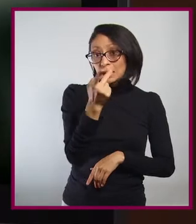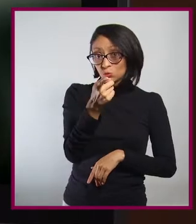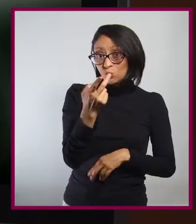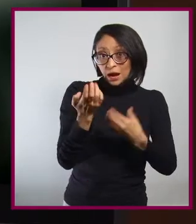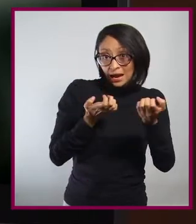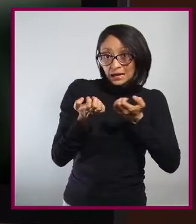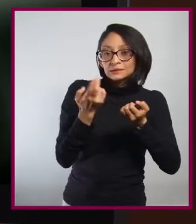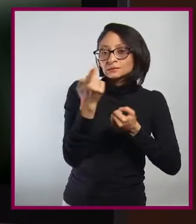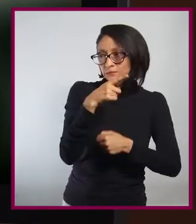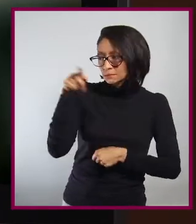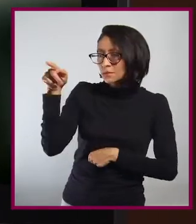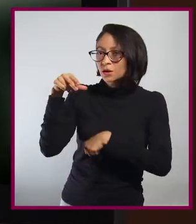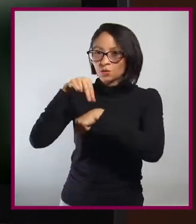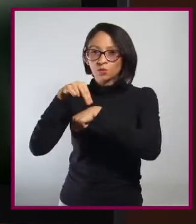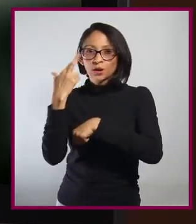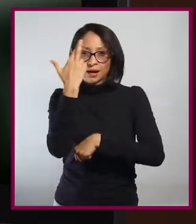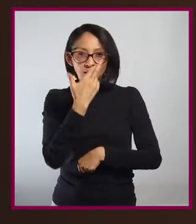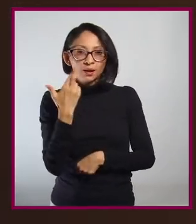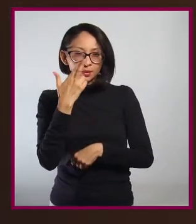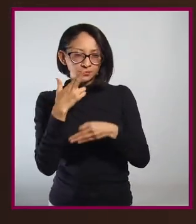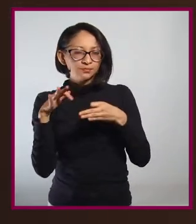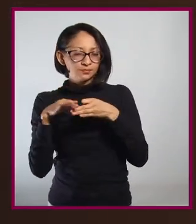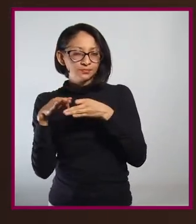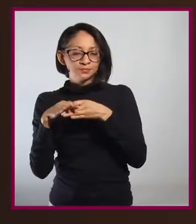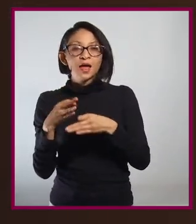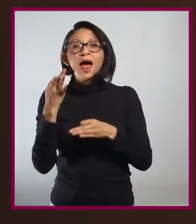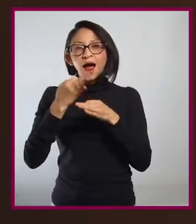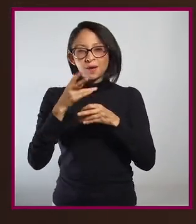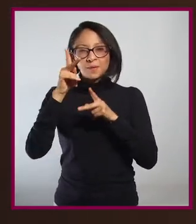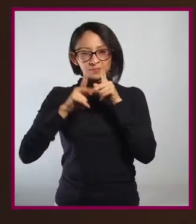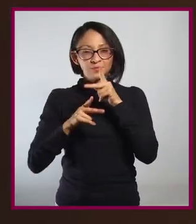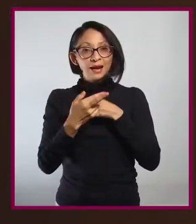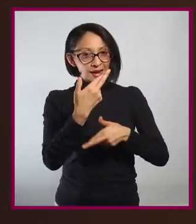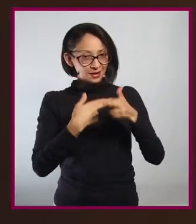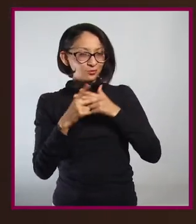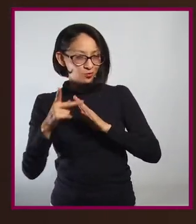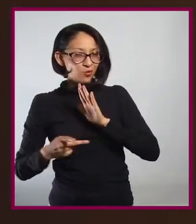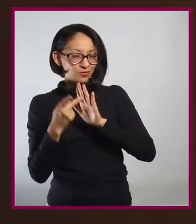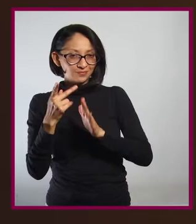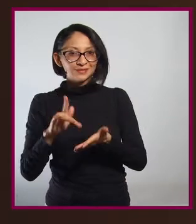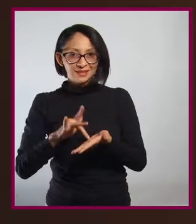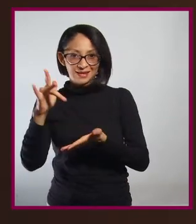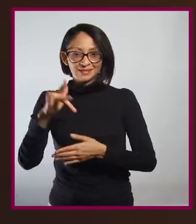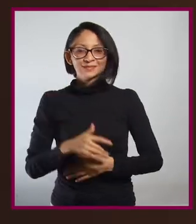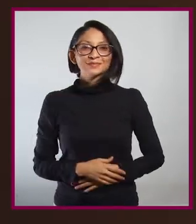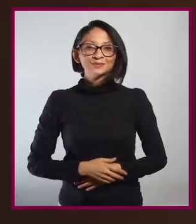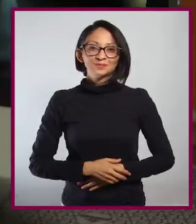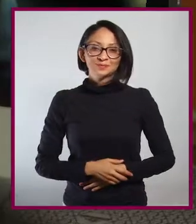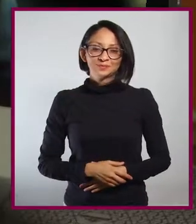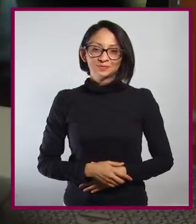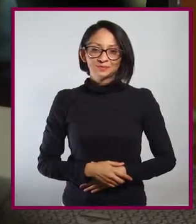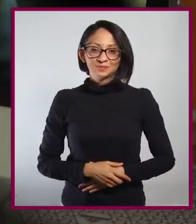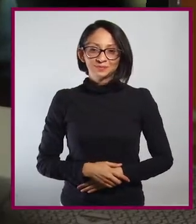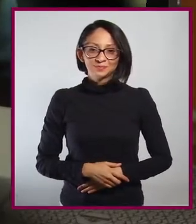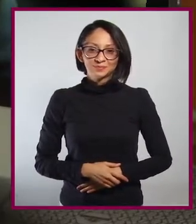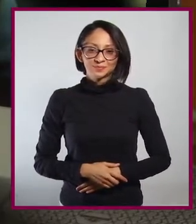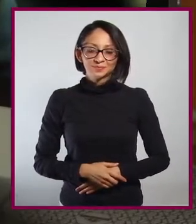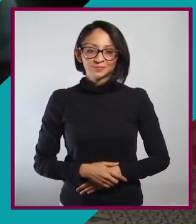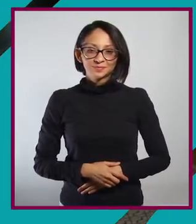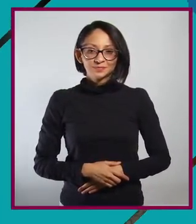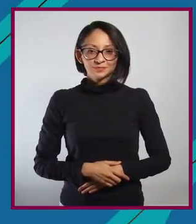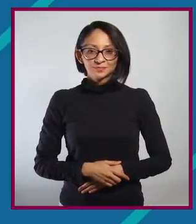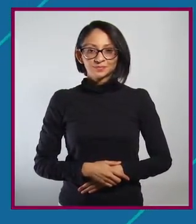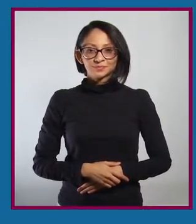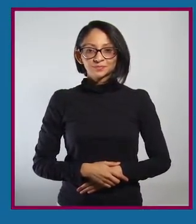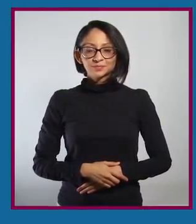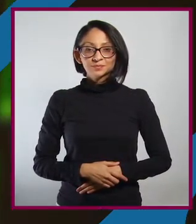médica un atleta de alto rendimiento. Perfecto, doctor. Vamos a hacer una breve pausa y regresamos con usted. Muchas gracias. Gracias, Pamela.